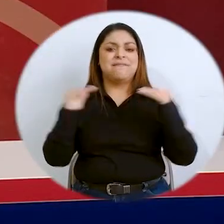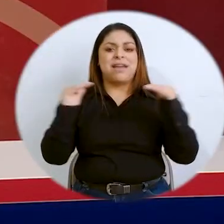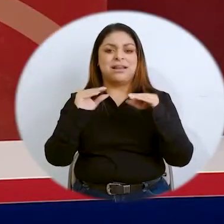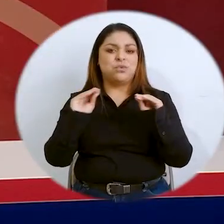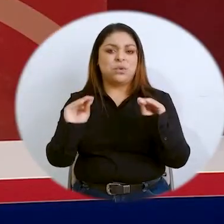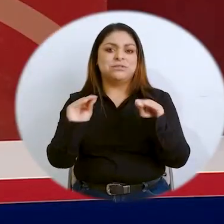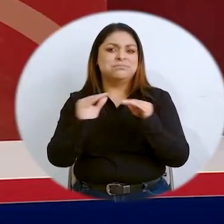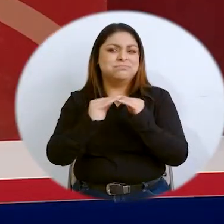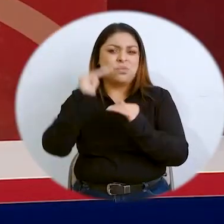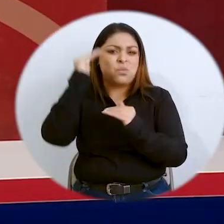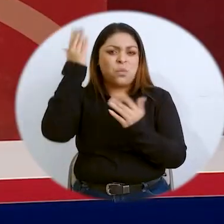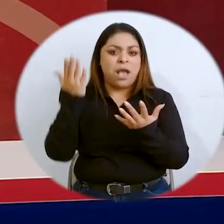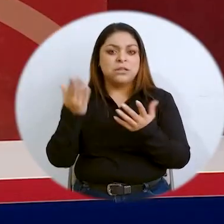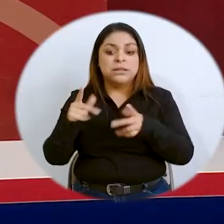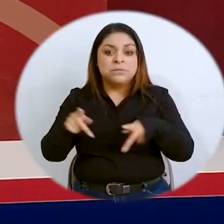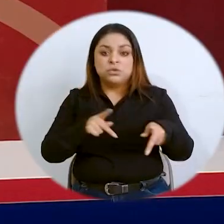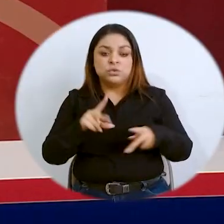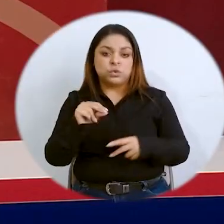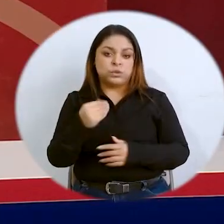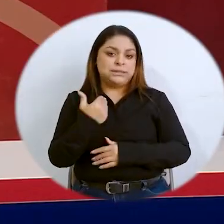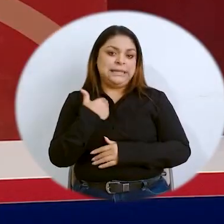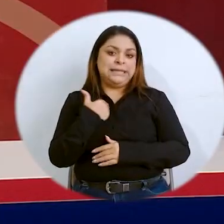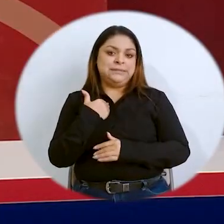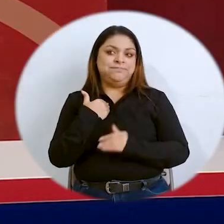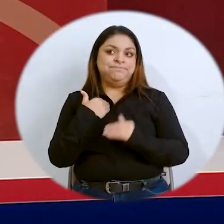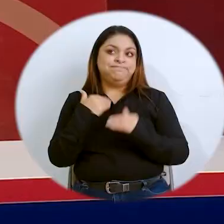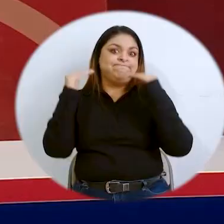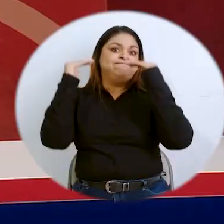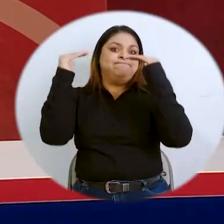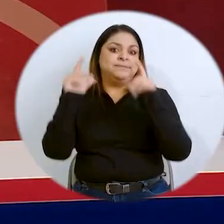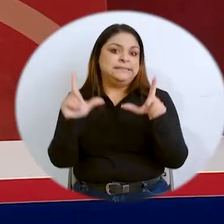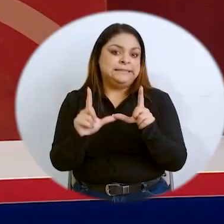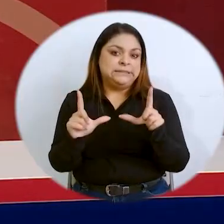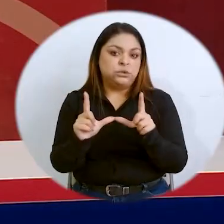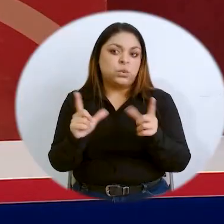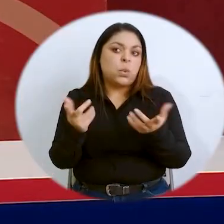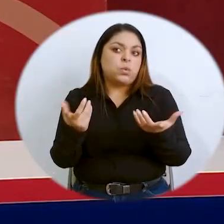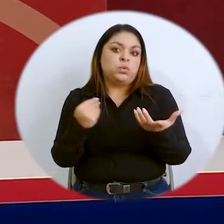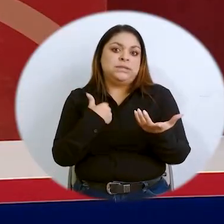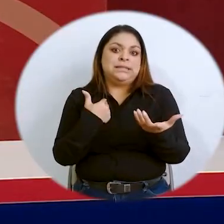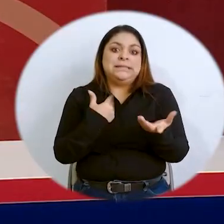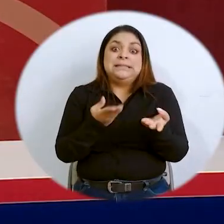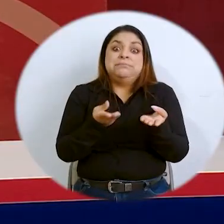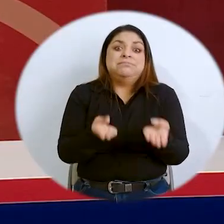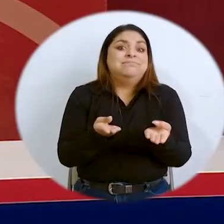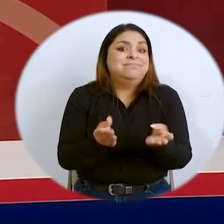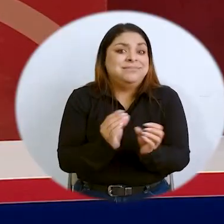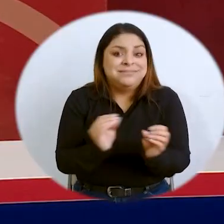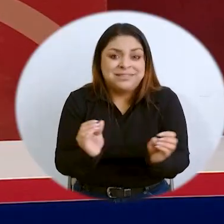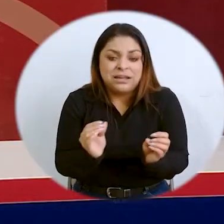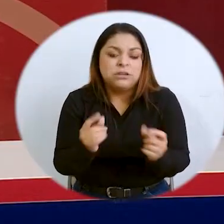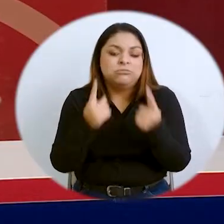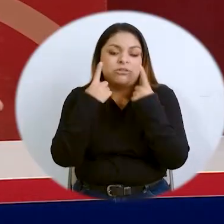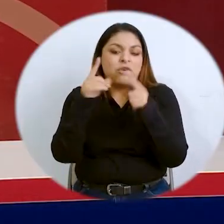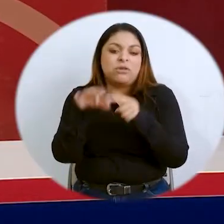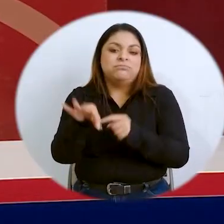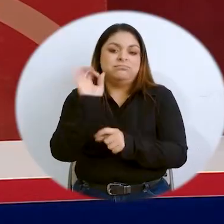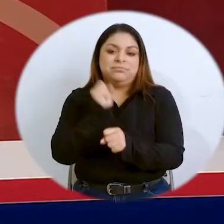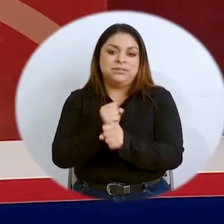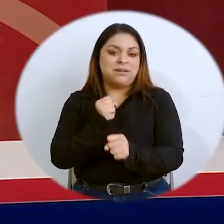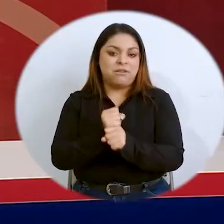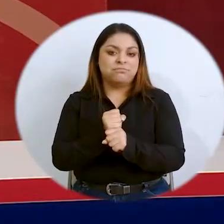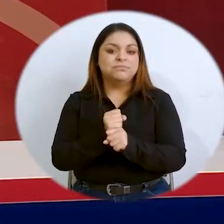calificación alta también, mientras que las personas que no han logrado, digamos, ni siquiera terminar la educación secundaria o